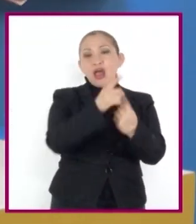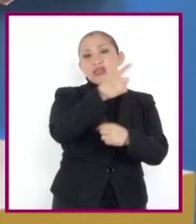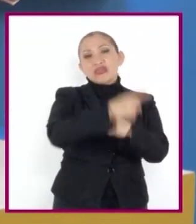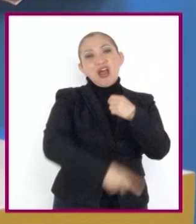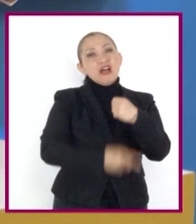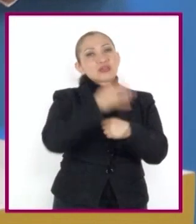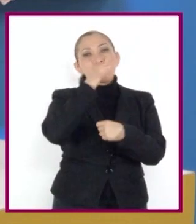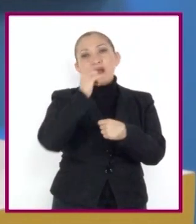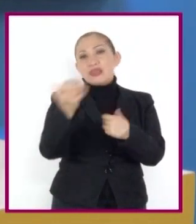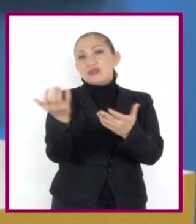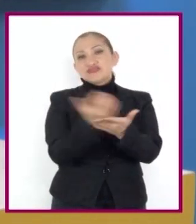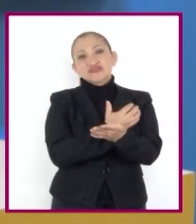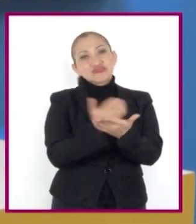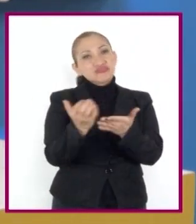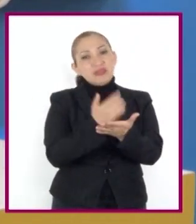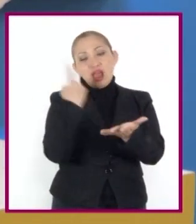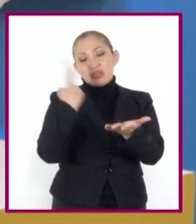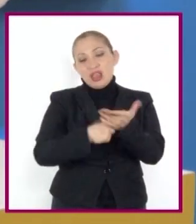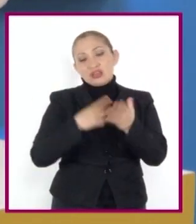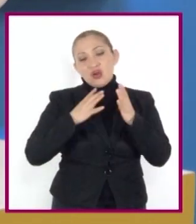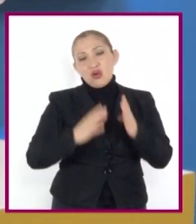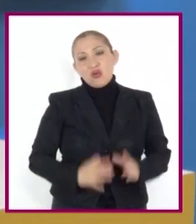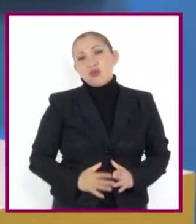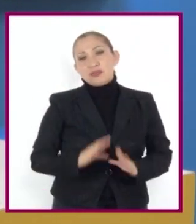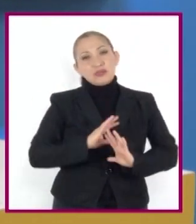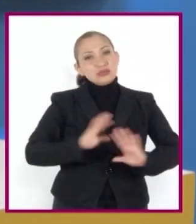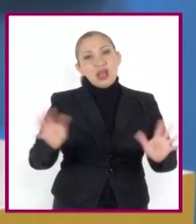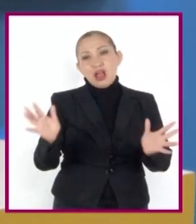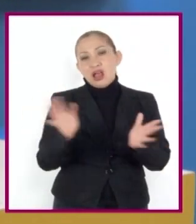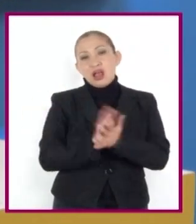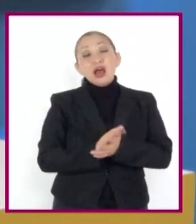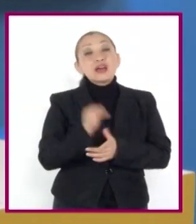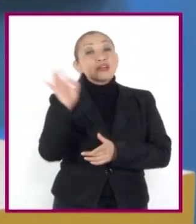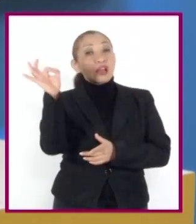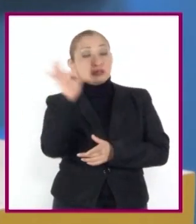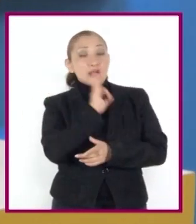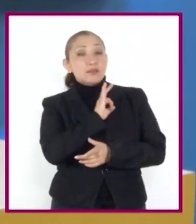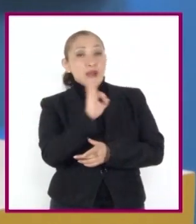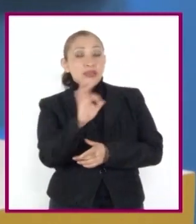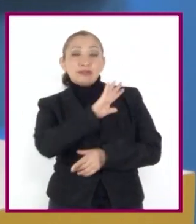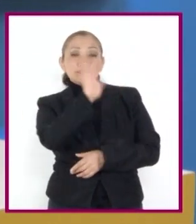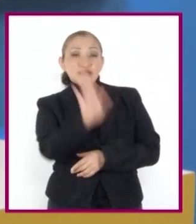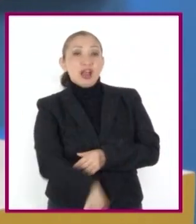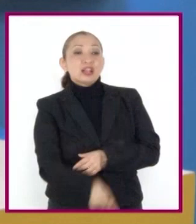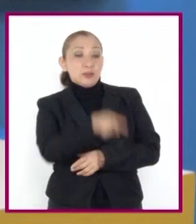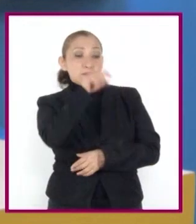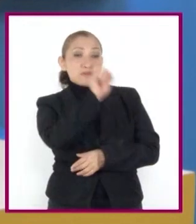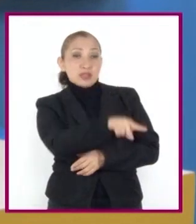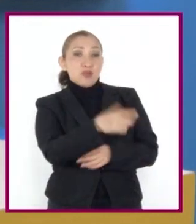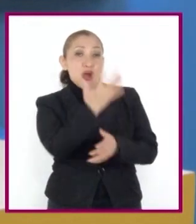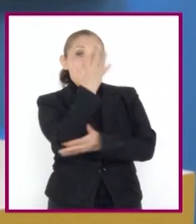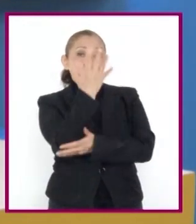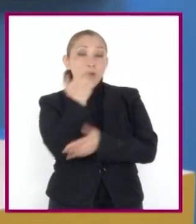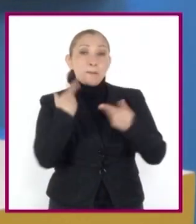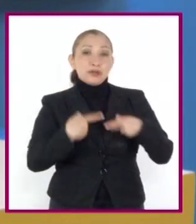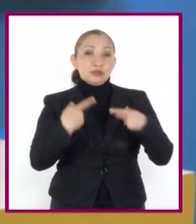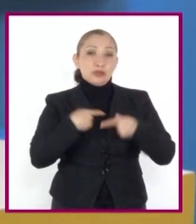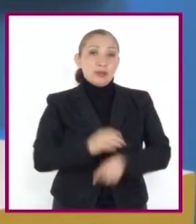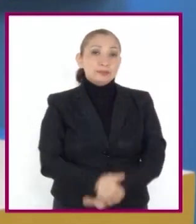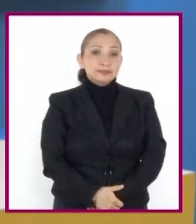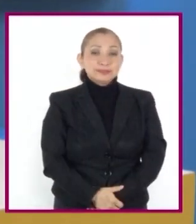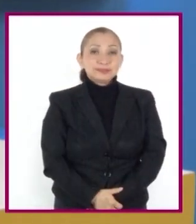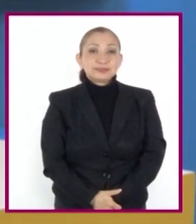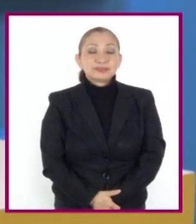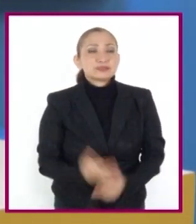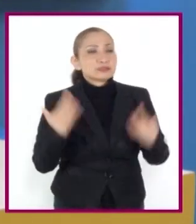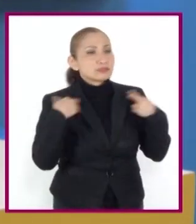daños irreparables en los tejidos y órganos. Incluso puede causar la muerte del organismo.